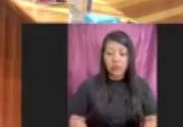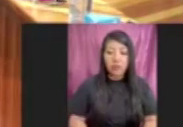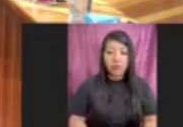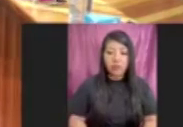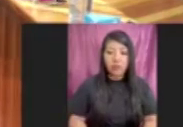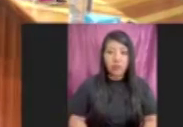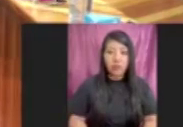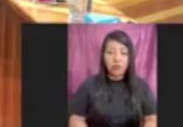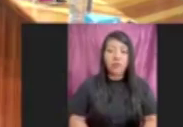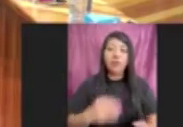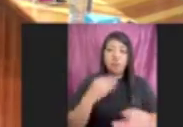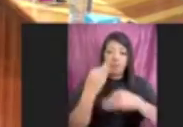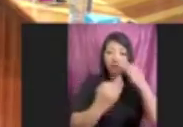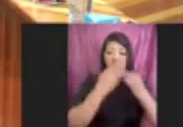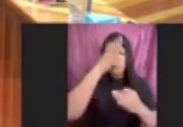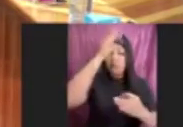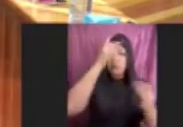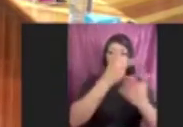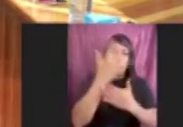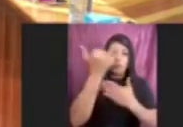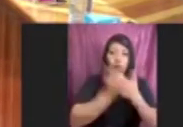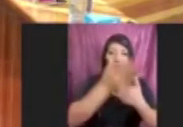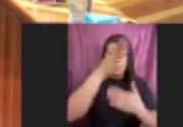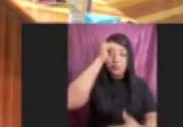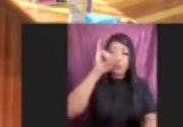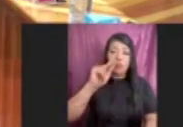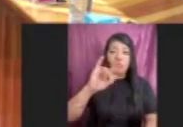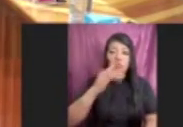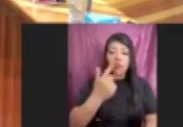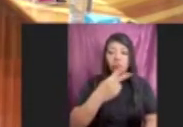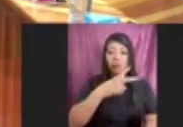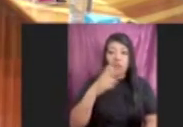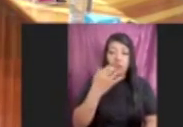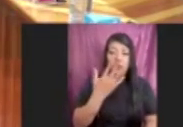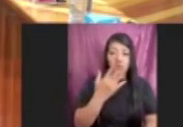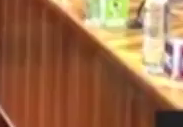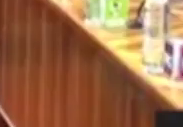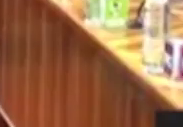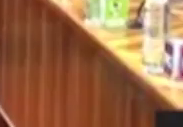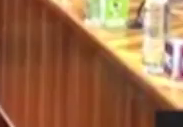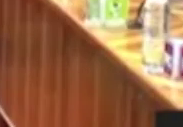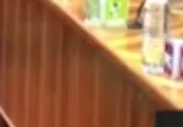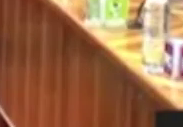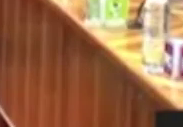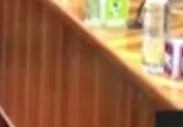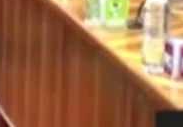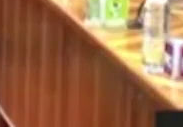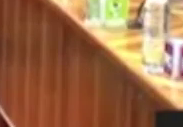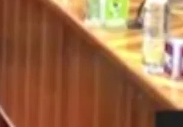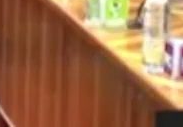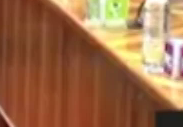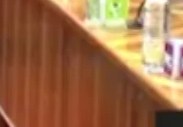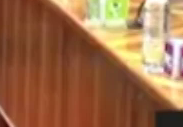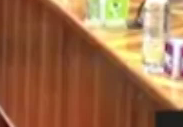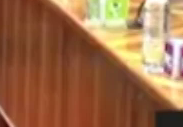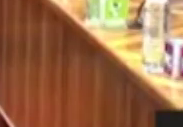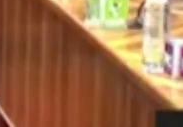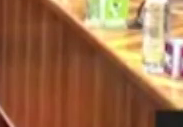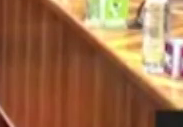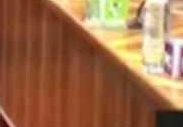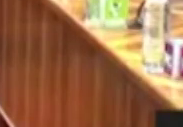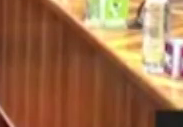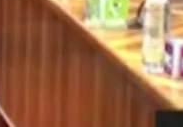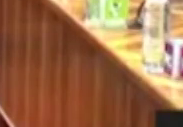se determina prescindir del Comité Técnico Asesor del Programa de Resultados Electorales Preliminares, mejor conocido como COTAPREP, así como de